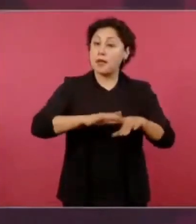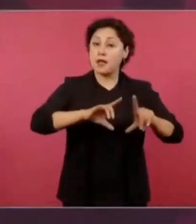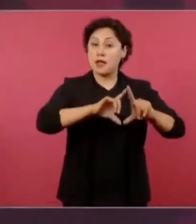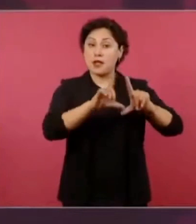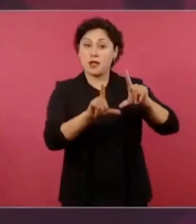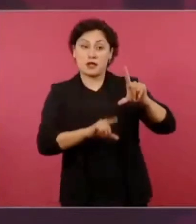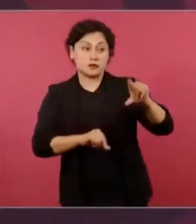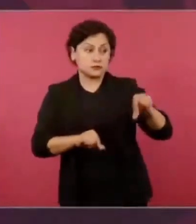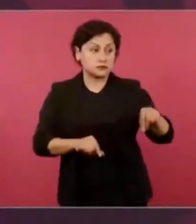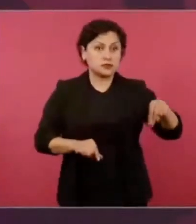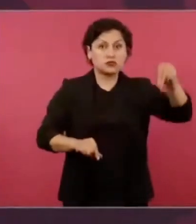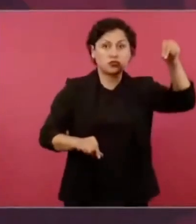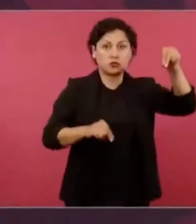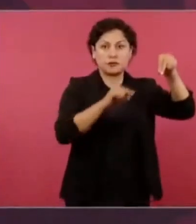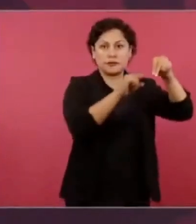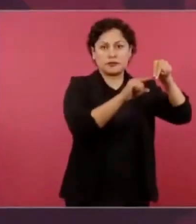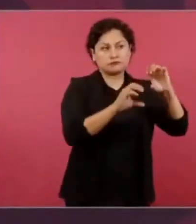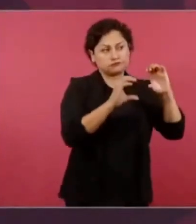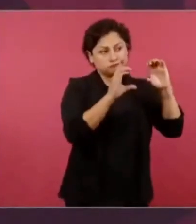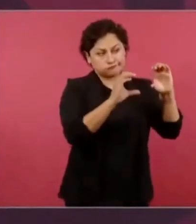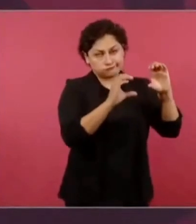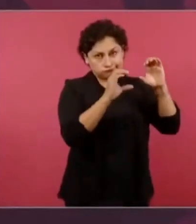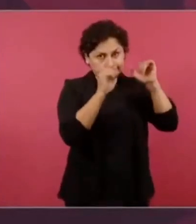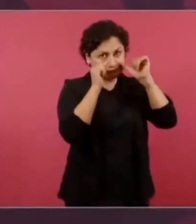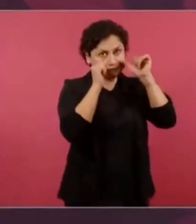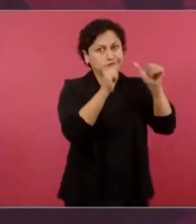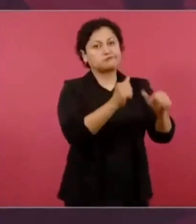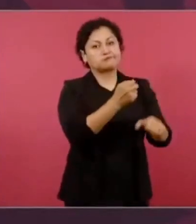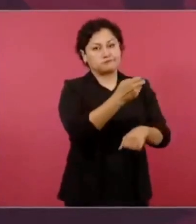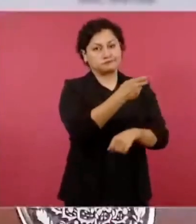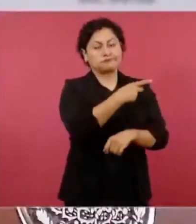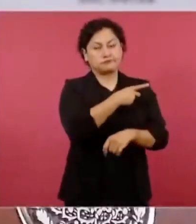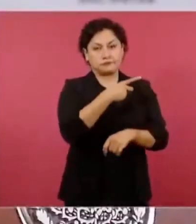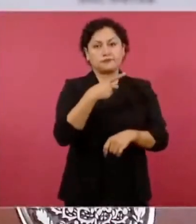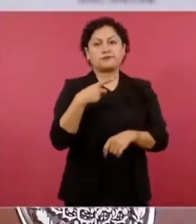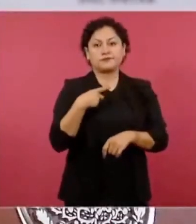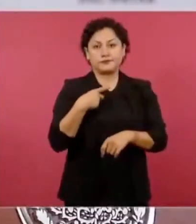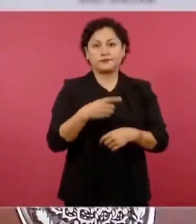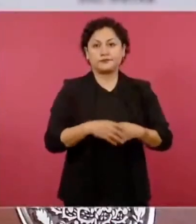mucho cuidado, no dejar